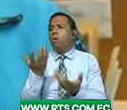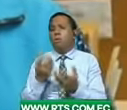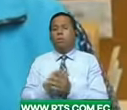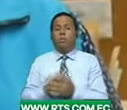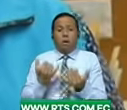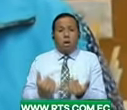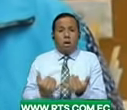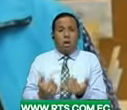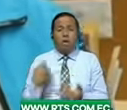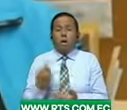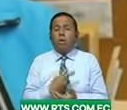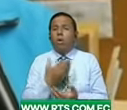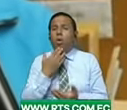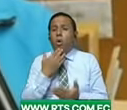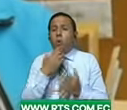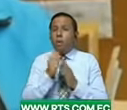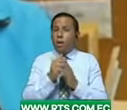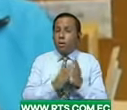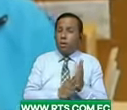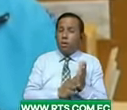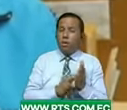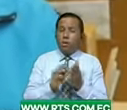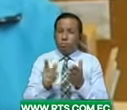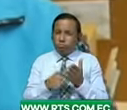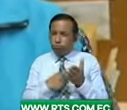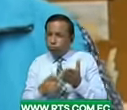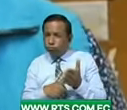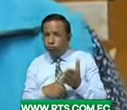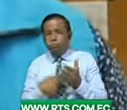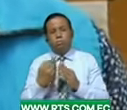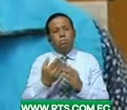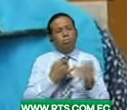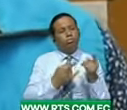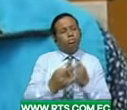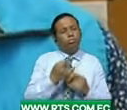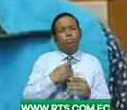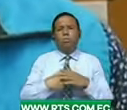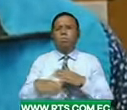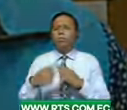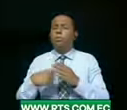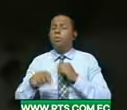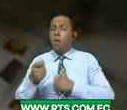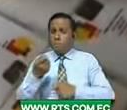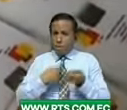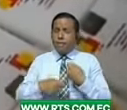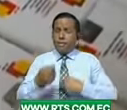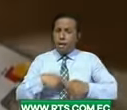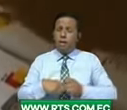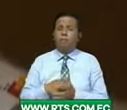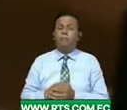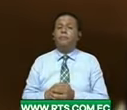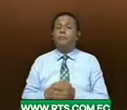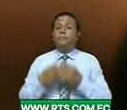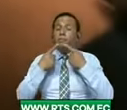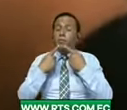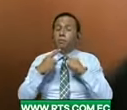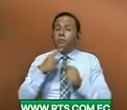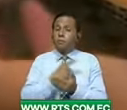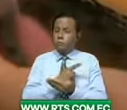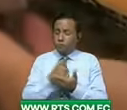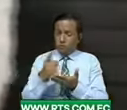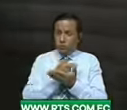de catálogo electrónico, de ínfima cuantía, y de subastas inversas electrónicas. Y anunció que en la tercera